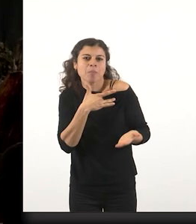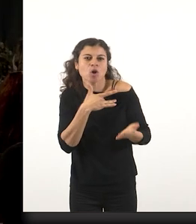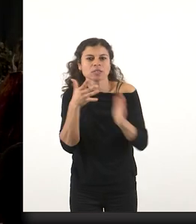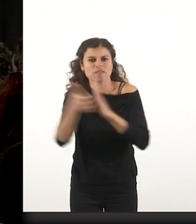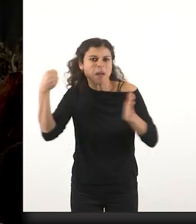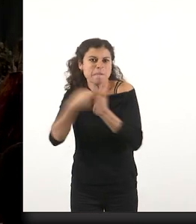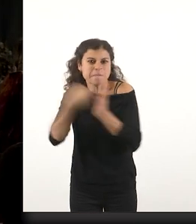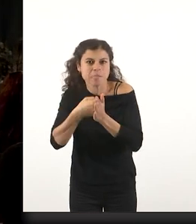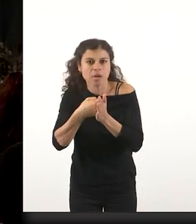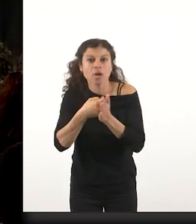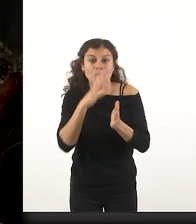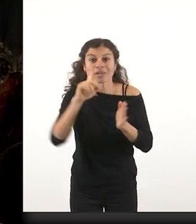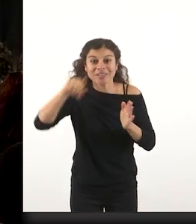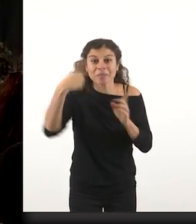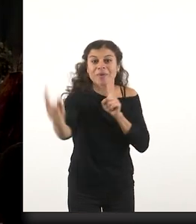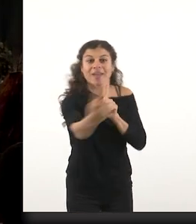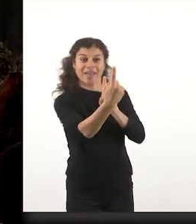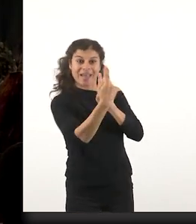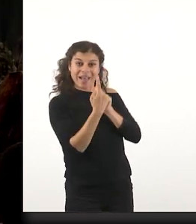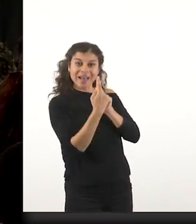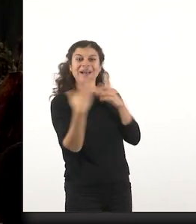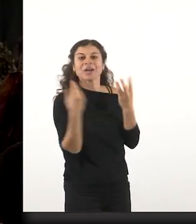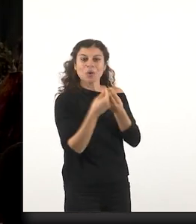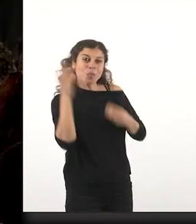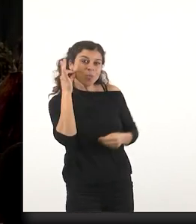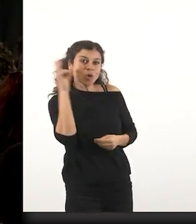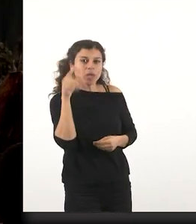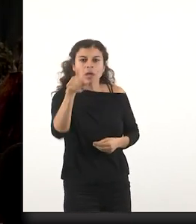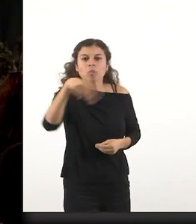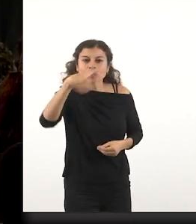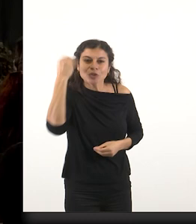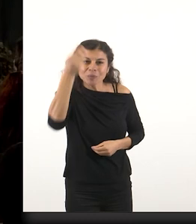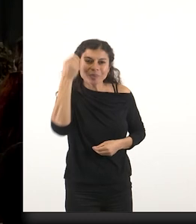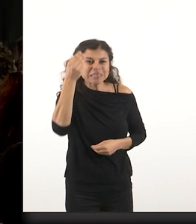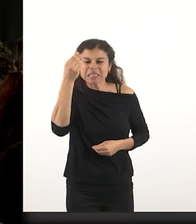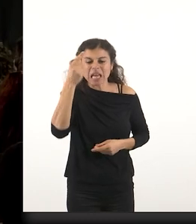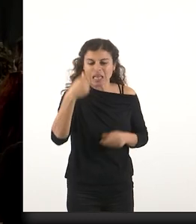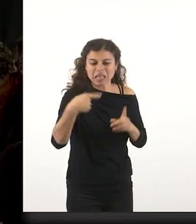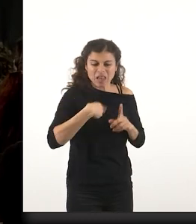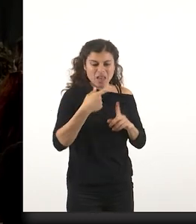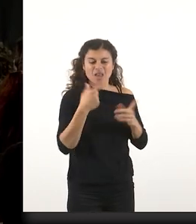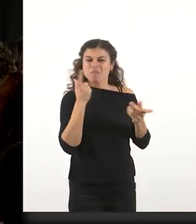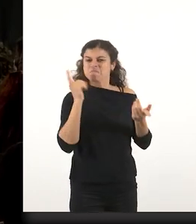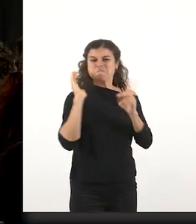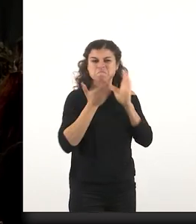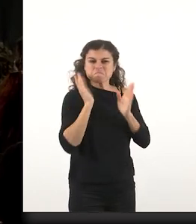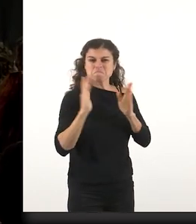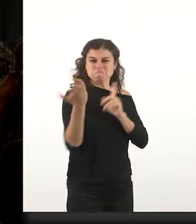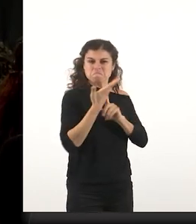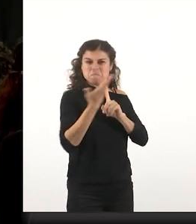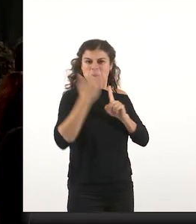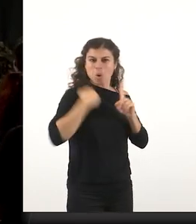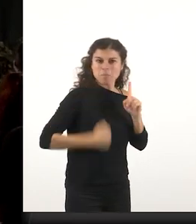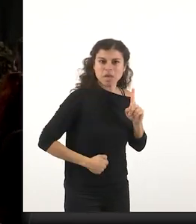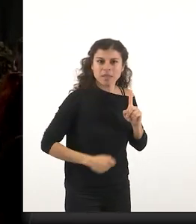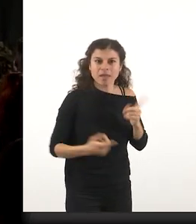venía a amarnos a las mujeres o a la parte más femenina o sensible de una relación, creéis que tratarnos como una mierda es querernos. Pero es que nosotras desde niñas aprendimos que el que más se